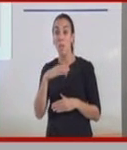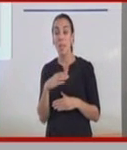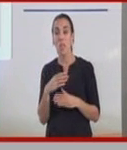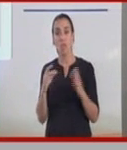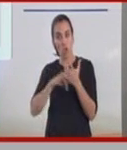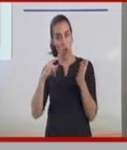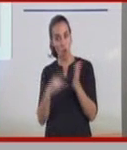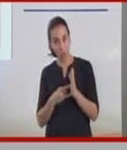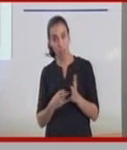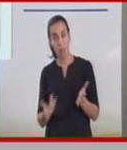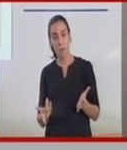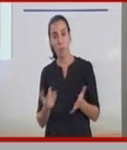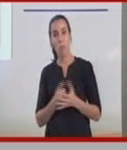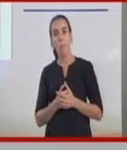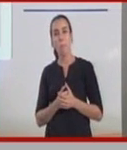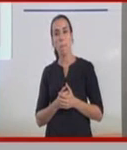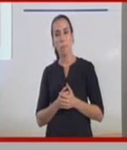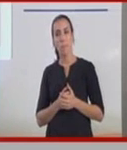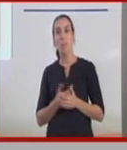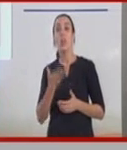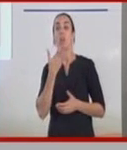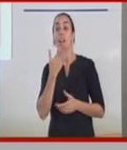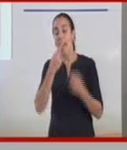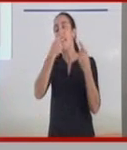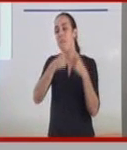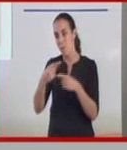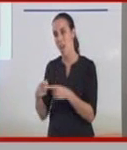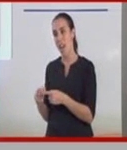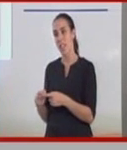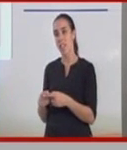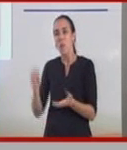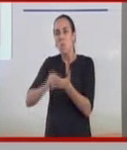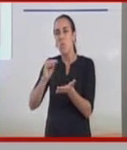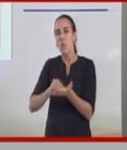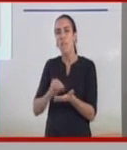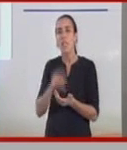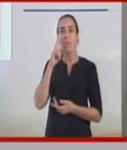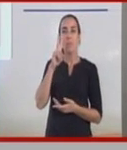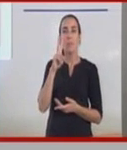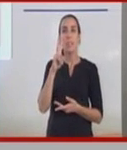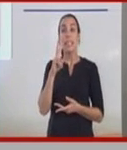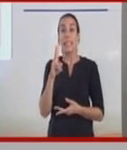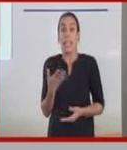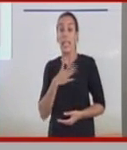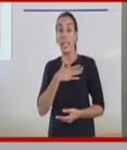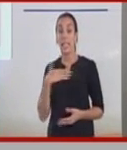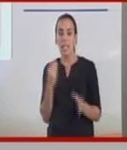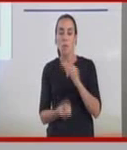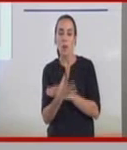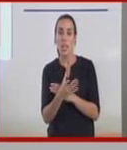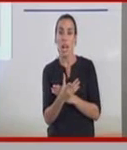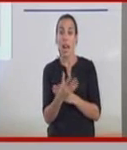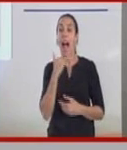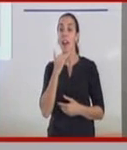distintas. Muchas veces una empresa se plantea diseñar un dispositivo o un servicio para personas